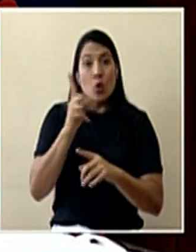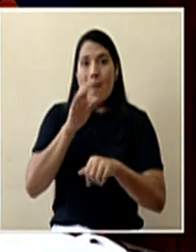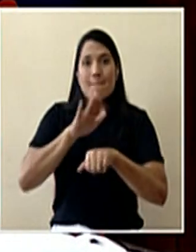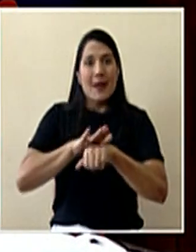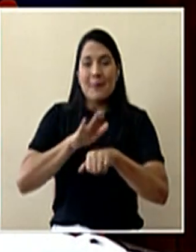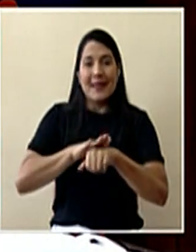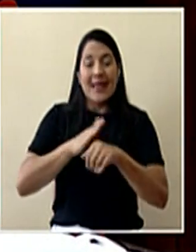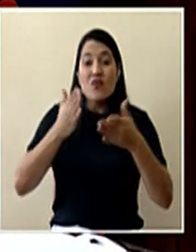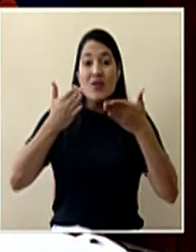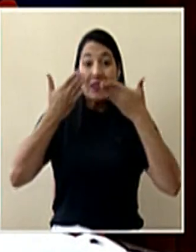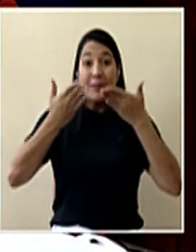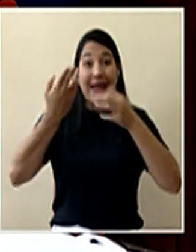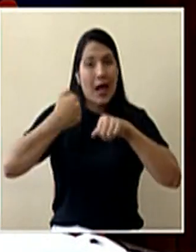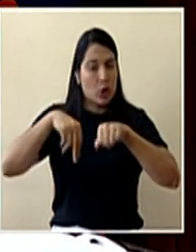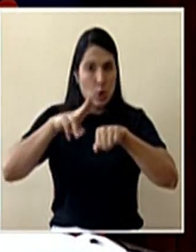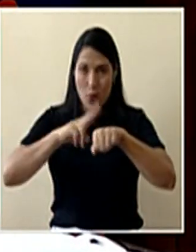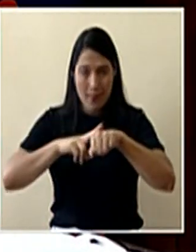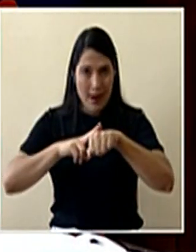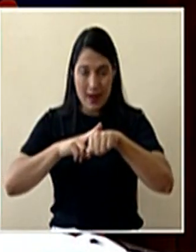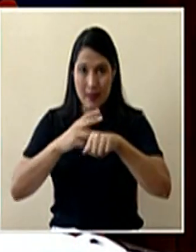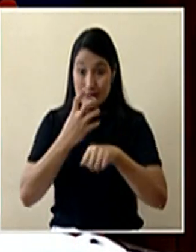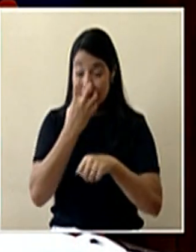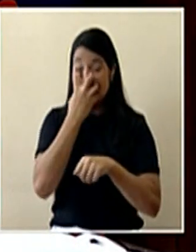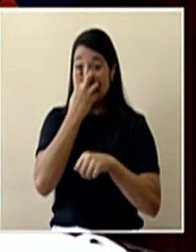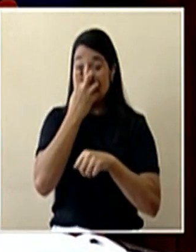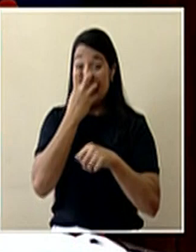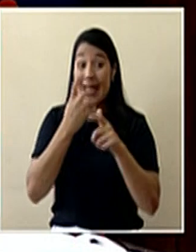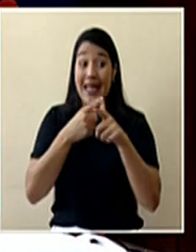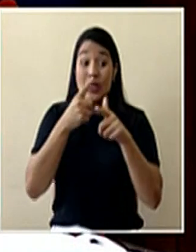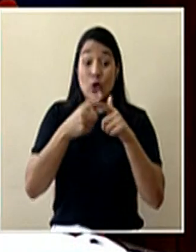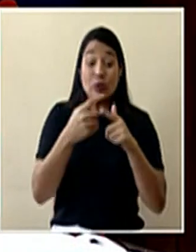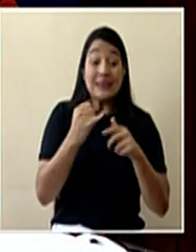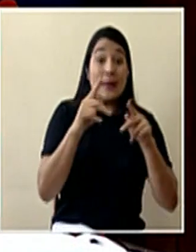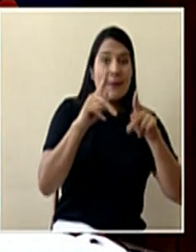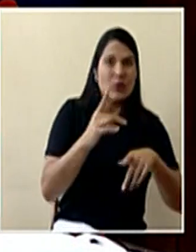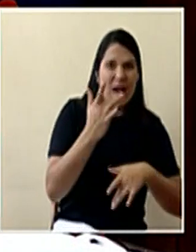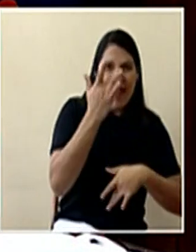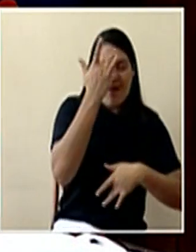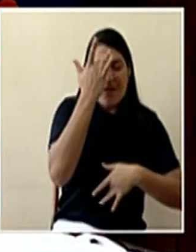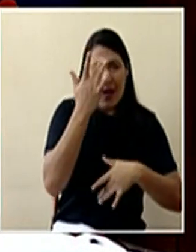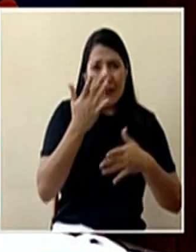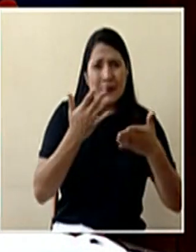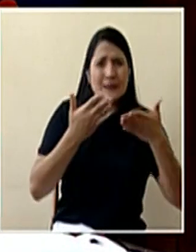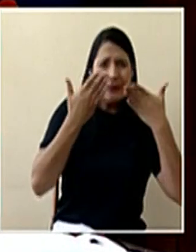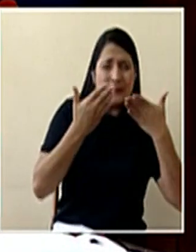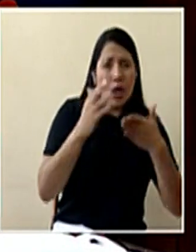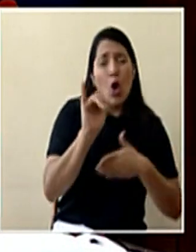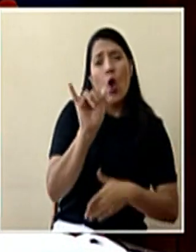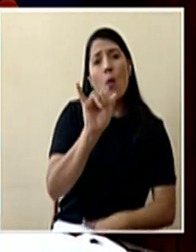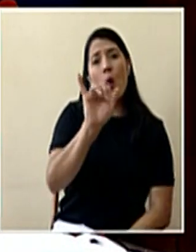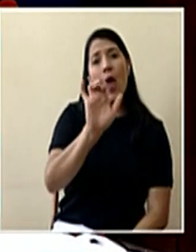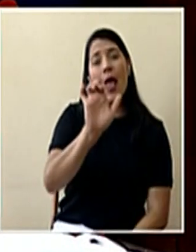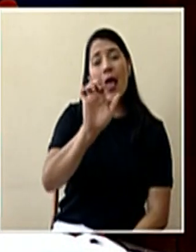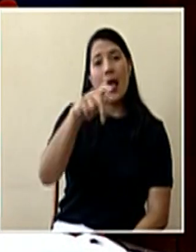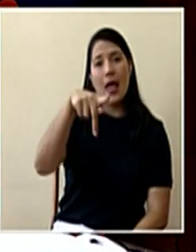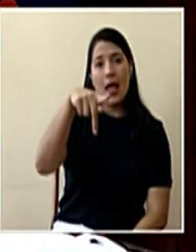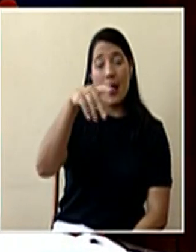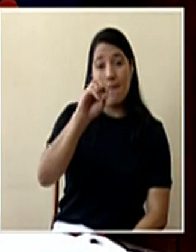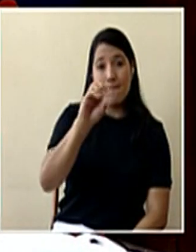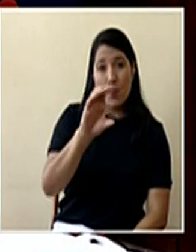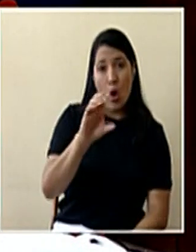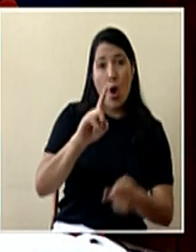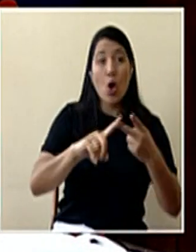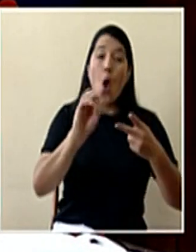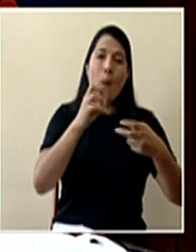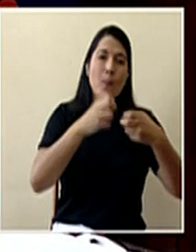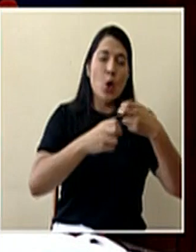forma normal, pacientes o personas que padecen de enfermedades respiratorias como EPOC o cardiopulmonares